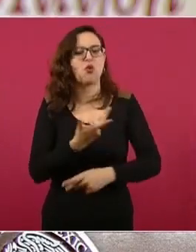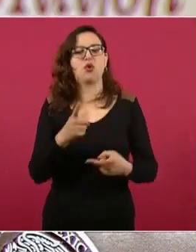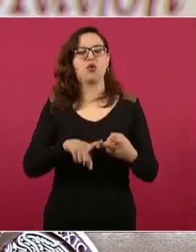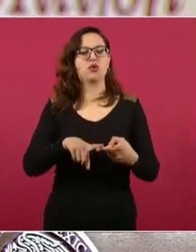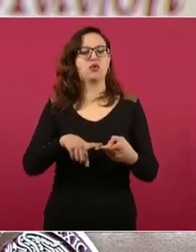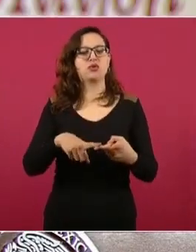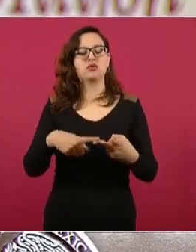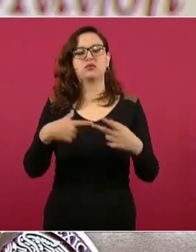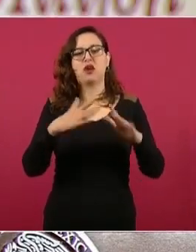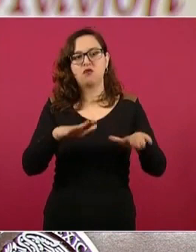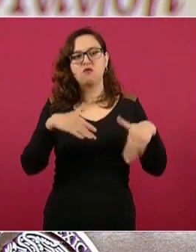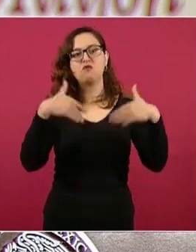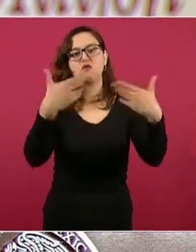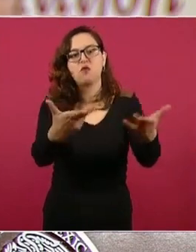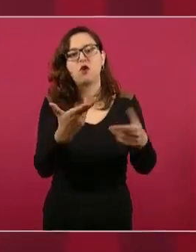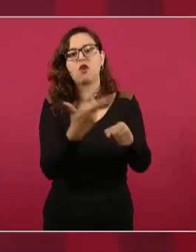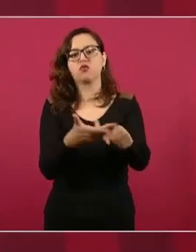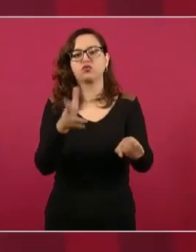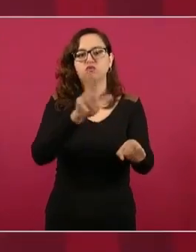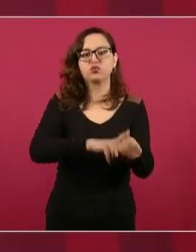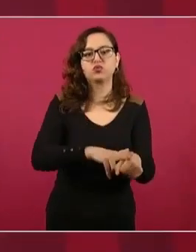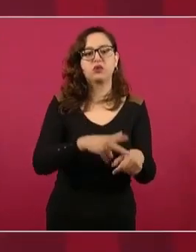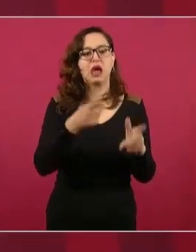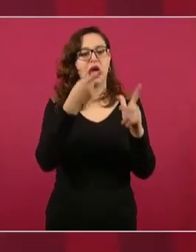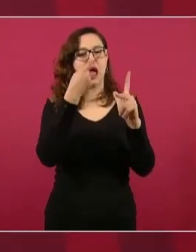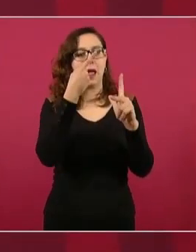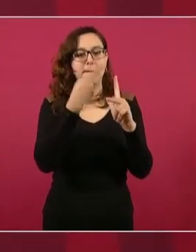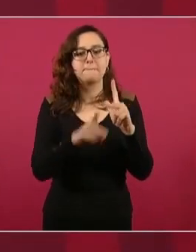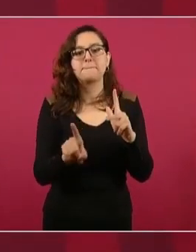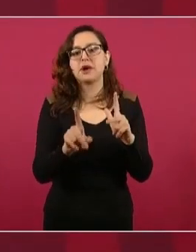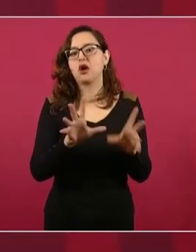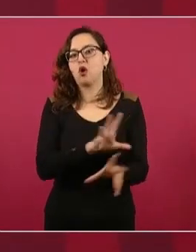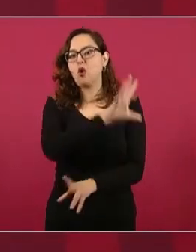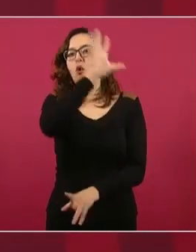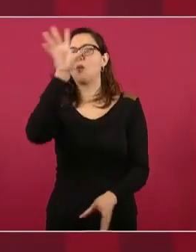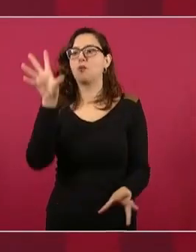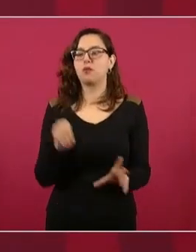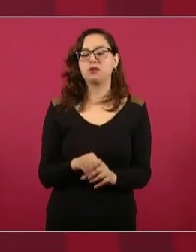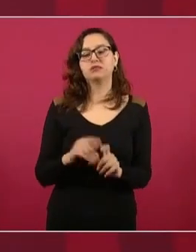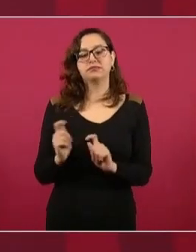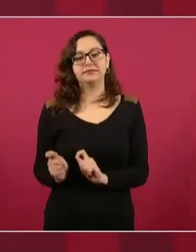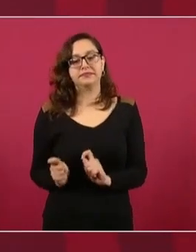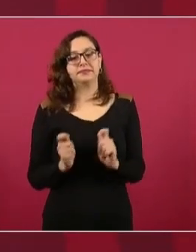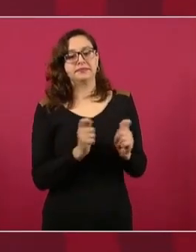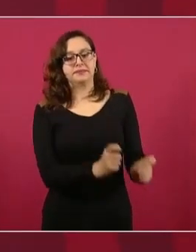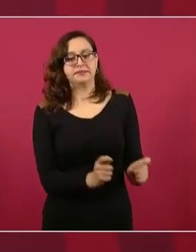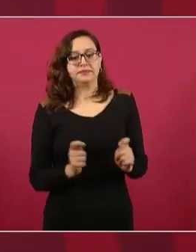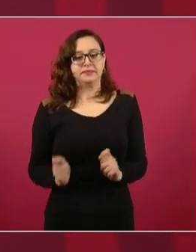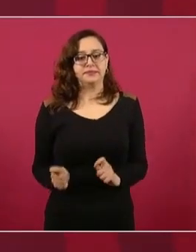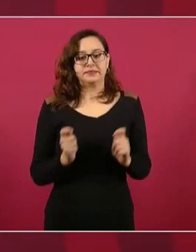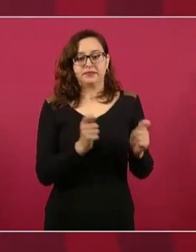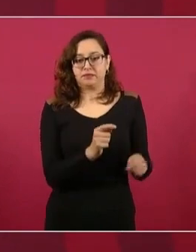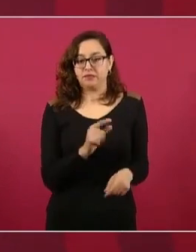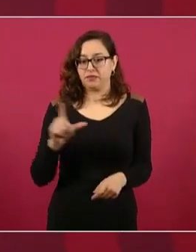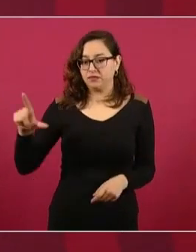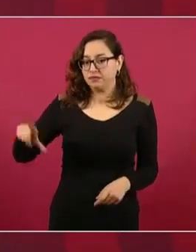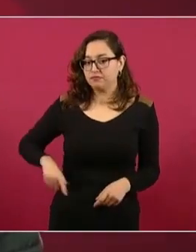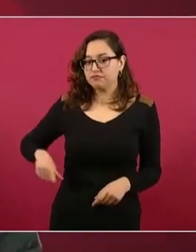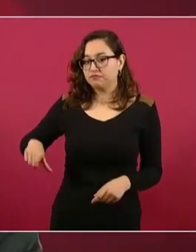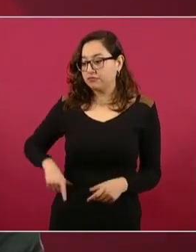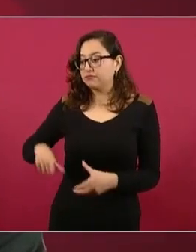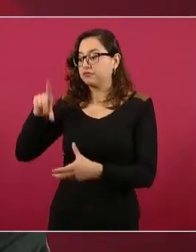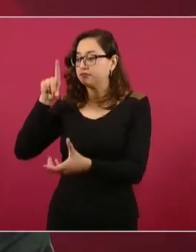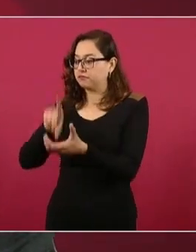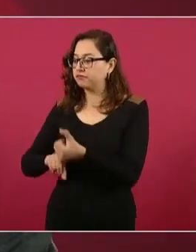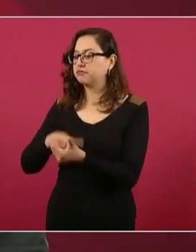consultas externas, y empezó todo este modelo de subrogación de servicios, es decir, el sector público, en vez de dar